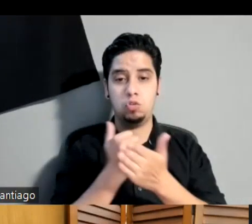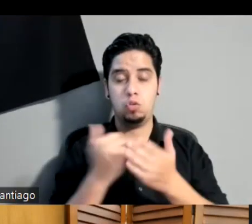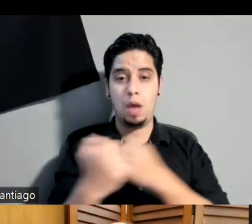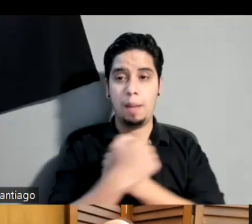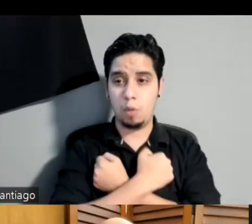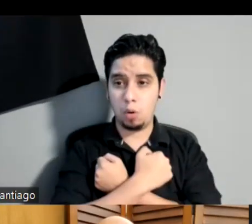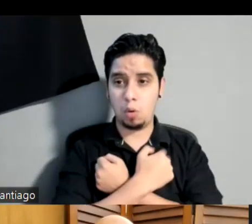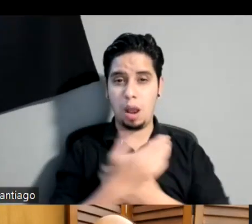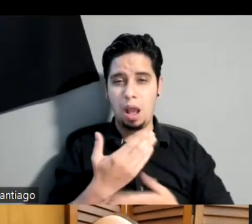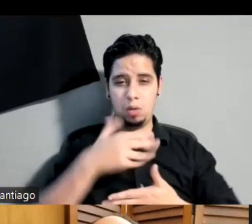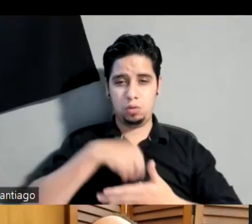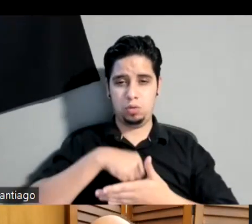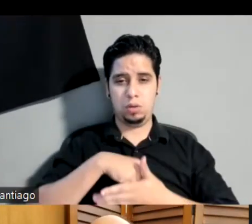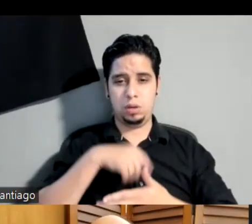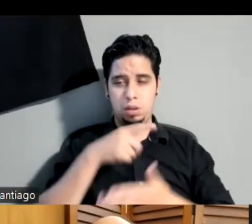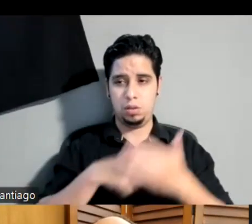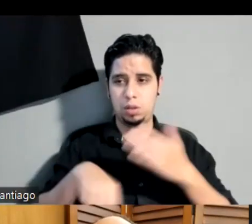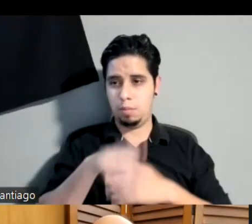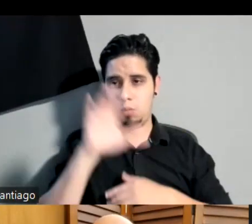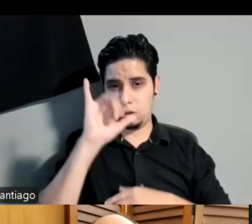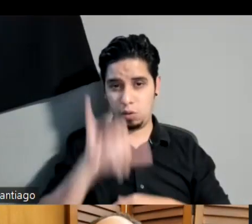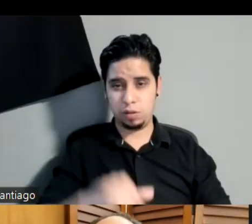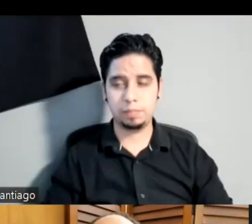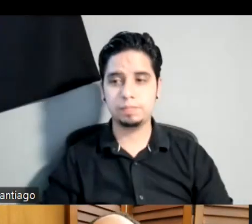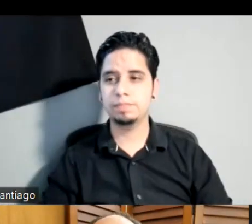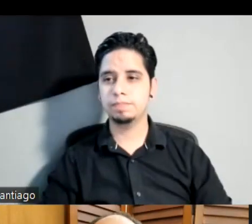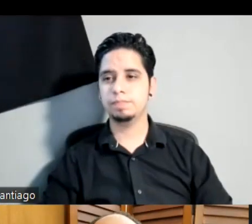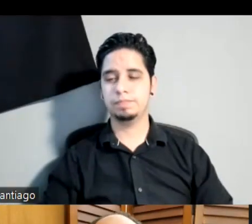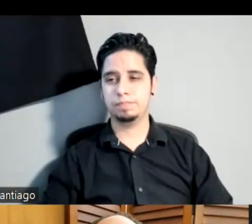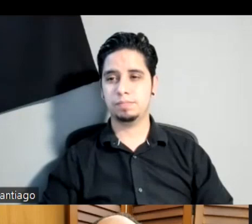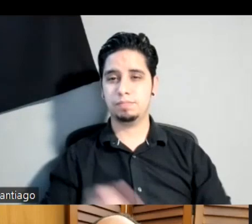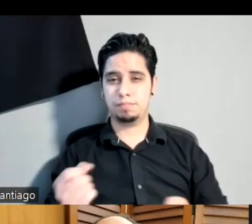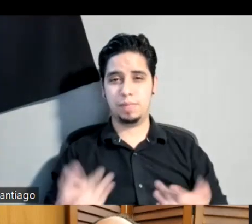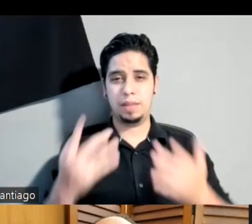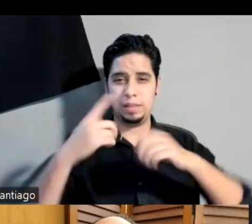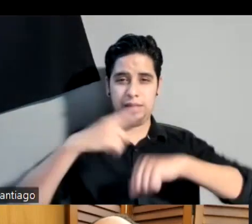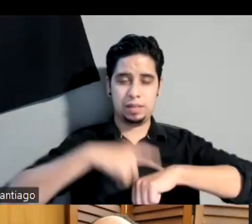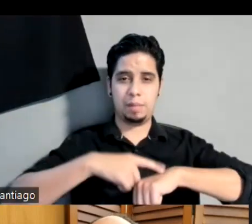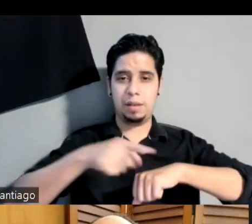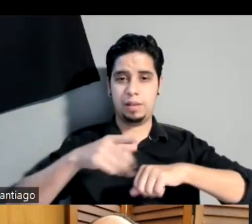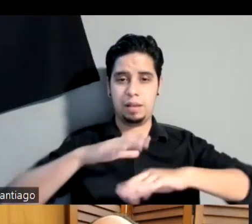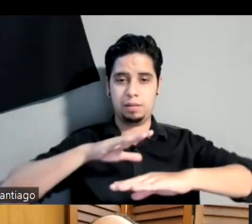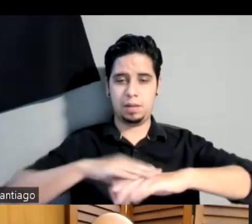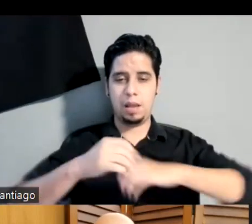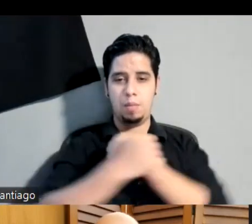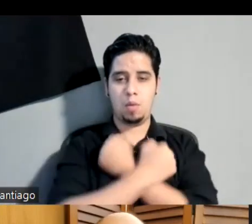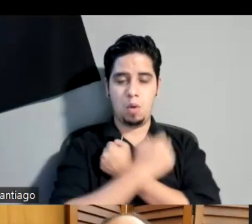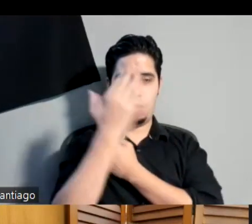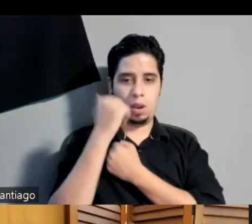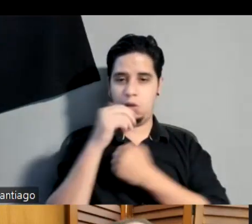al amor lo que ellos están buscando. Y muchas veces ese llamado al amor es tan distorsionado porque no tienen